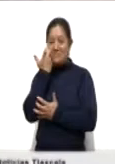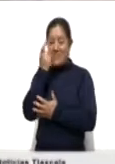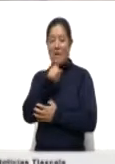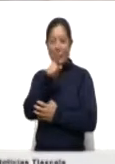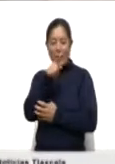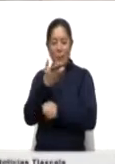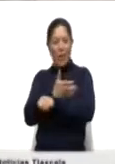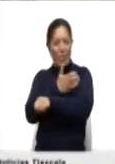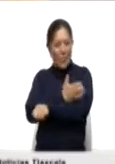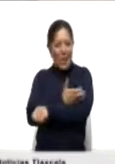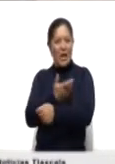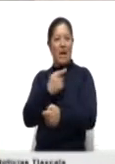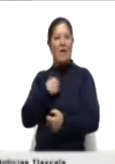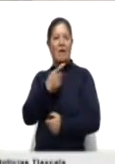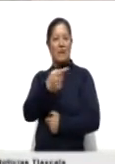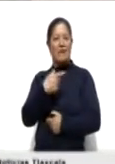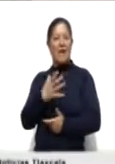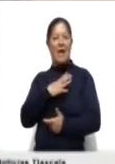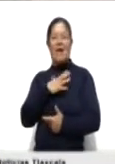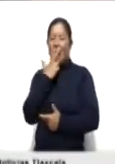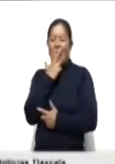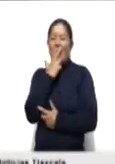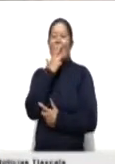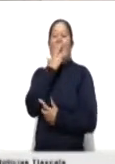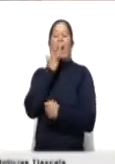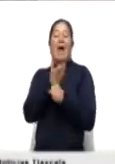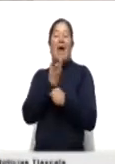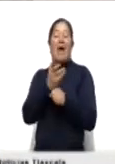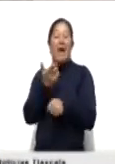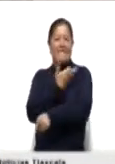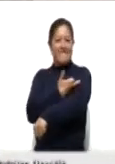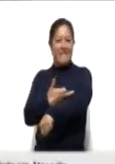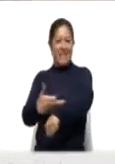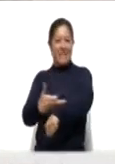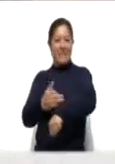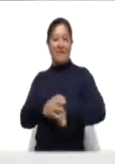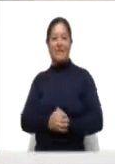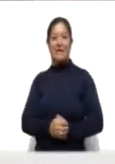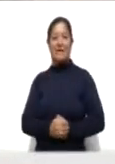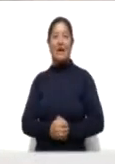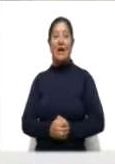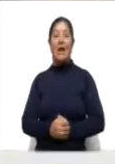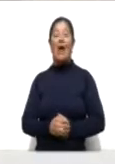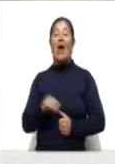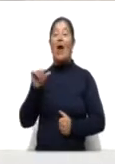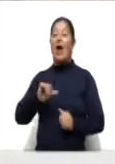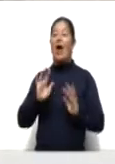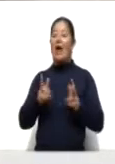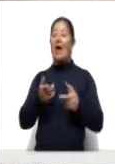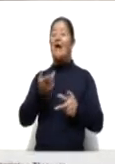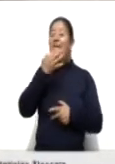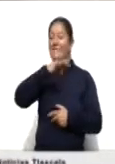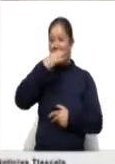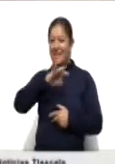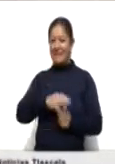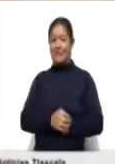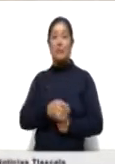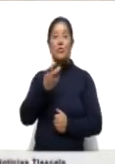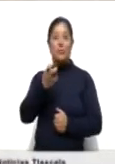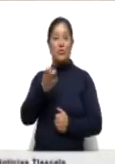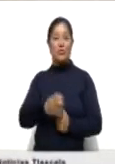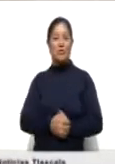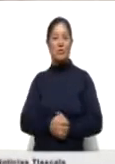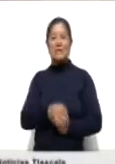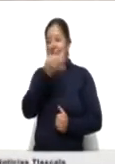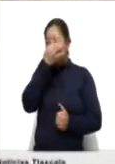con todos ustedes, de disfrutar estos momentos en familia. Y hoy estamos de aniversario. Es por eso que, bueno, pues ya en un